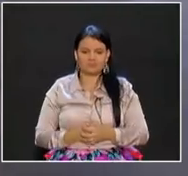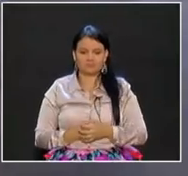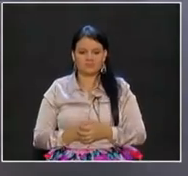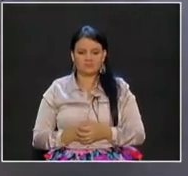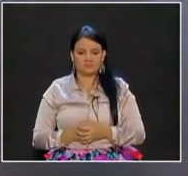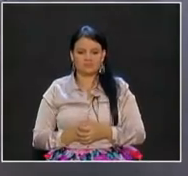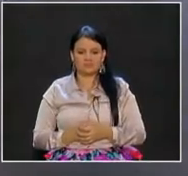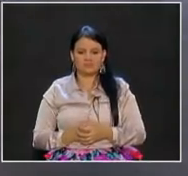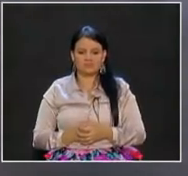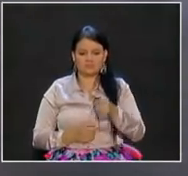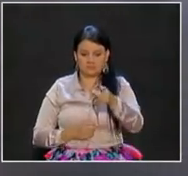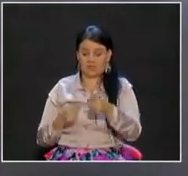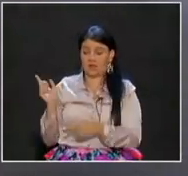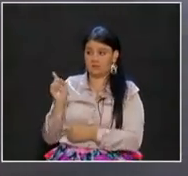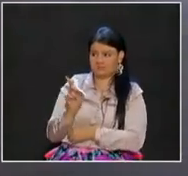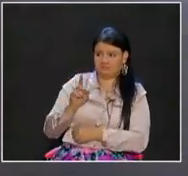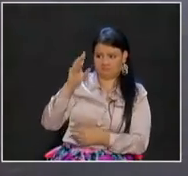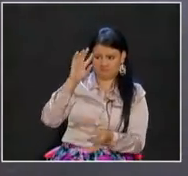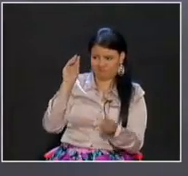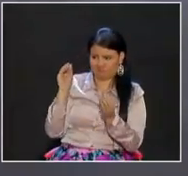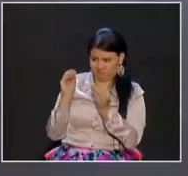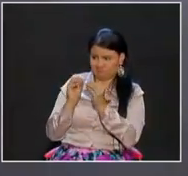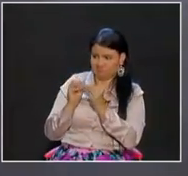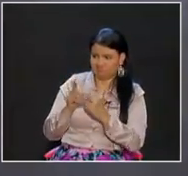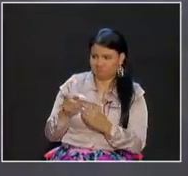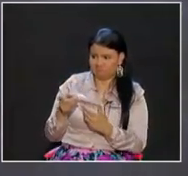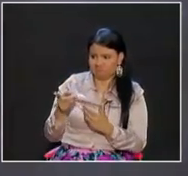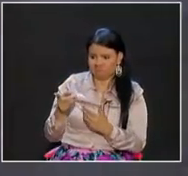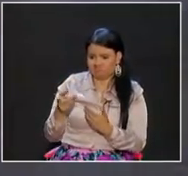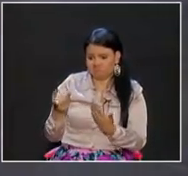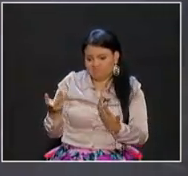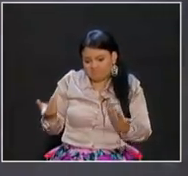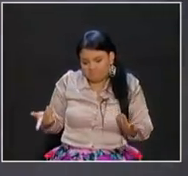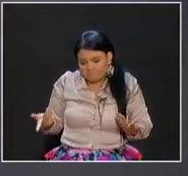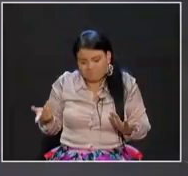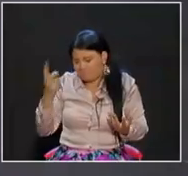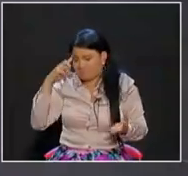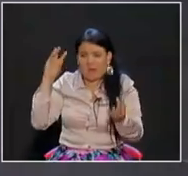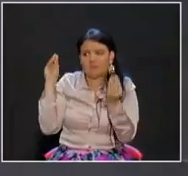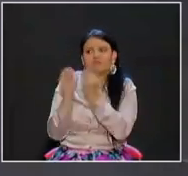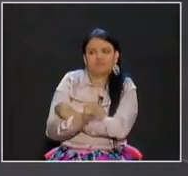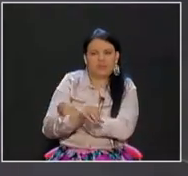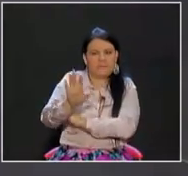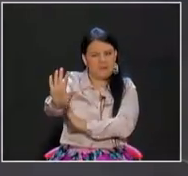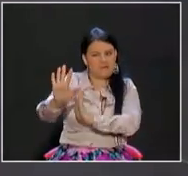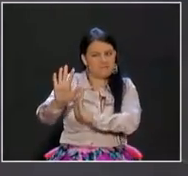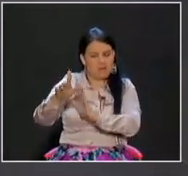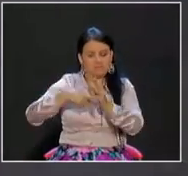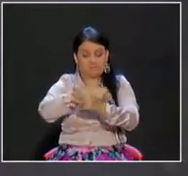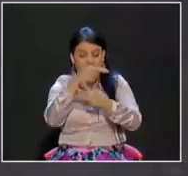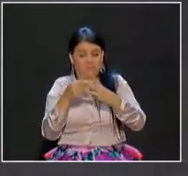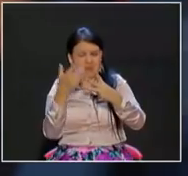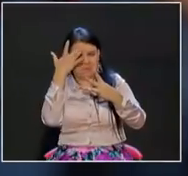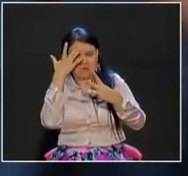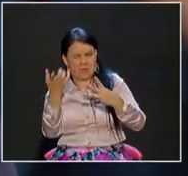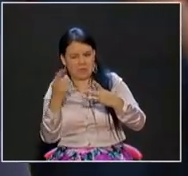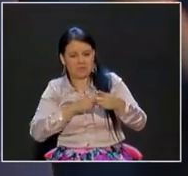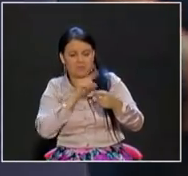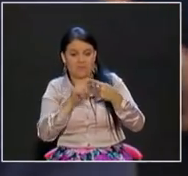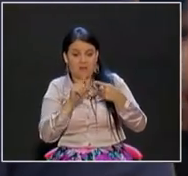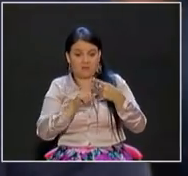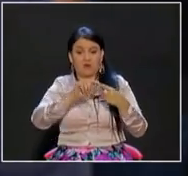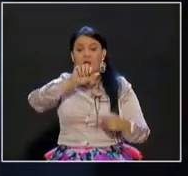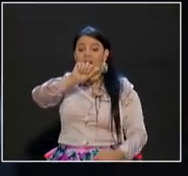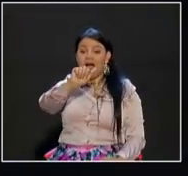wolf este gobernador le ha ido mal a la cultura con este gobernador y le voy a dar tres ejemplos 1 altavoz antioquia